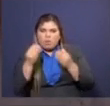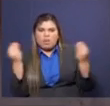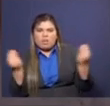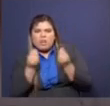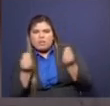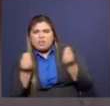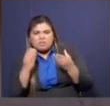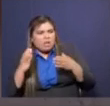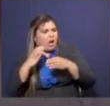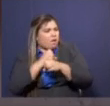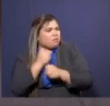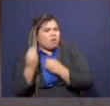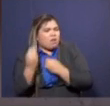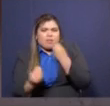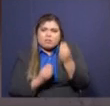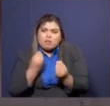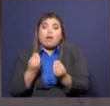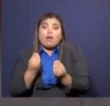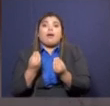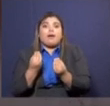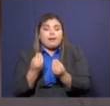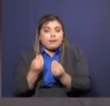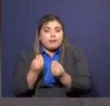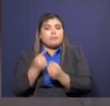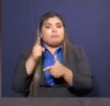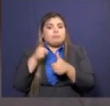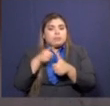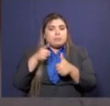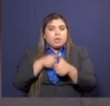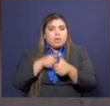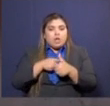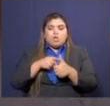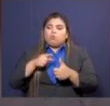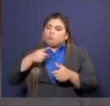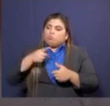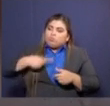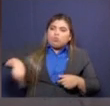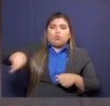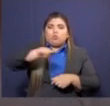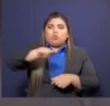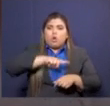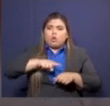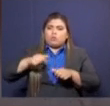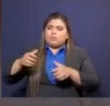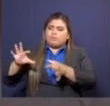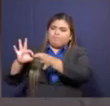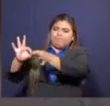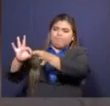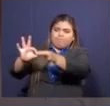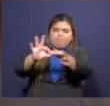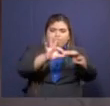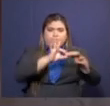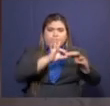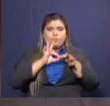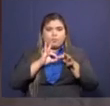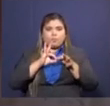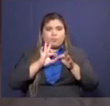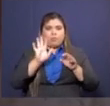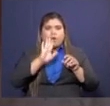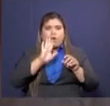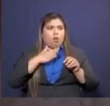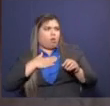alternativa que la de ponernos de acuerdo. Repito, es que no hay